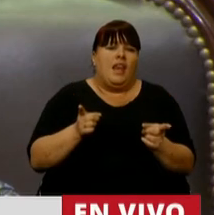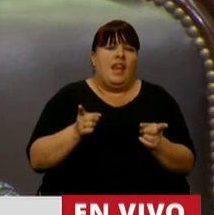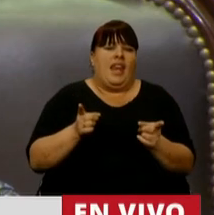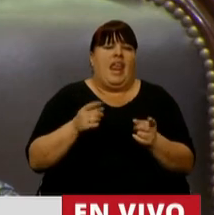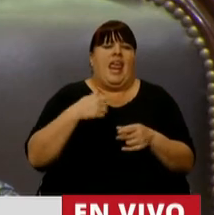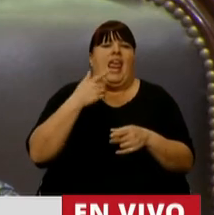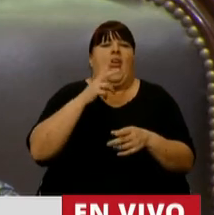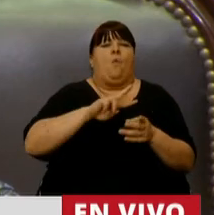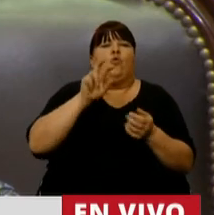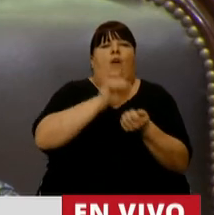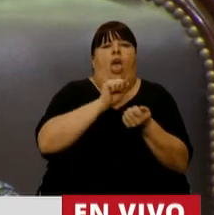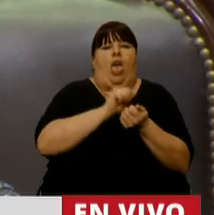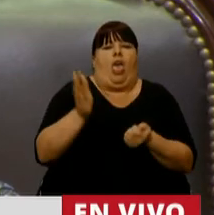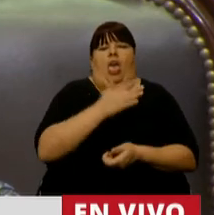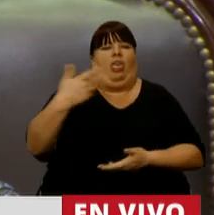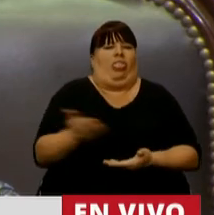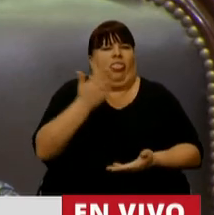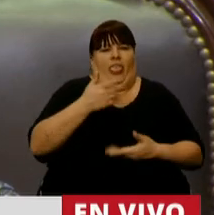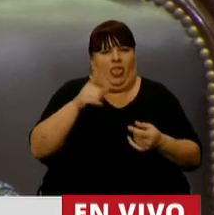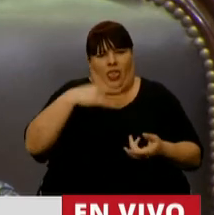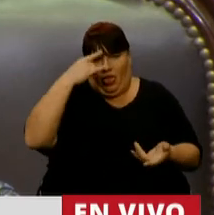ni el camino de la emisión descontrolada.